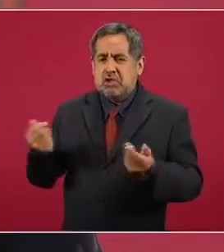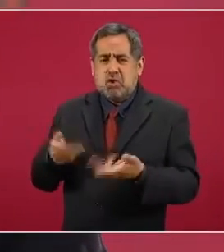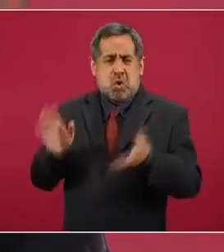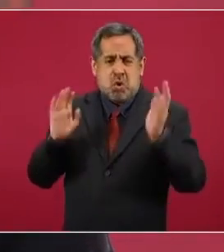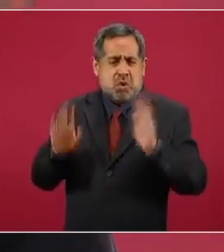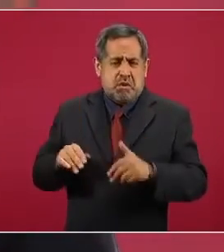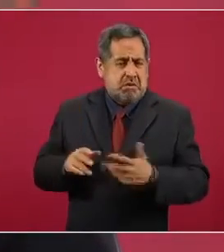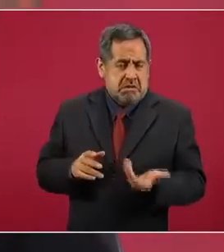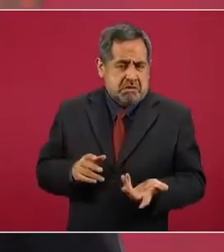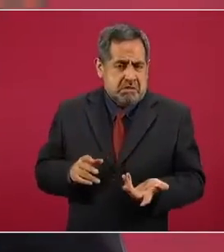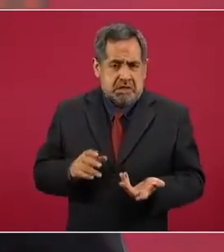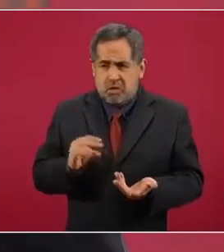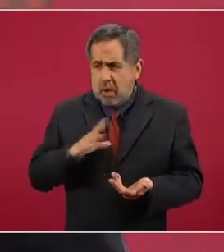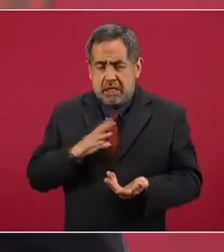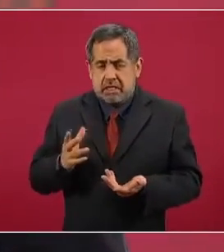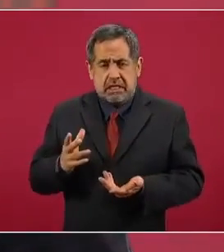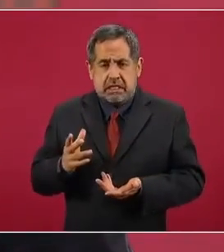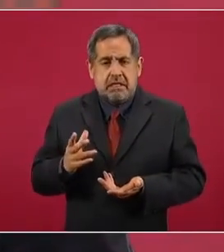ahora